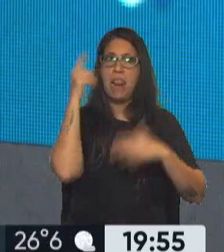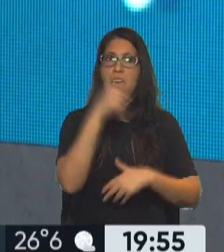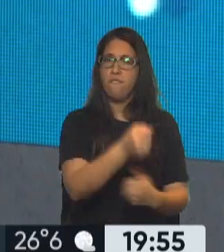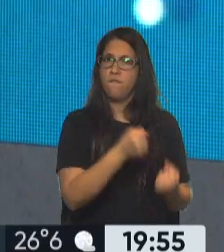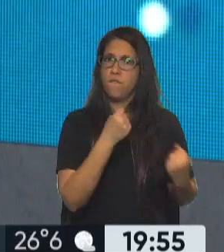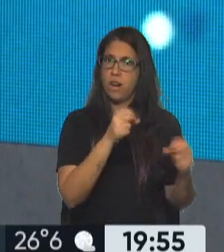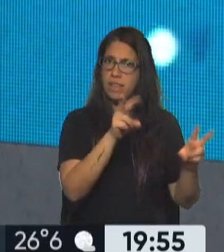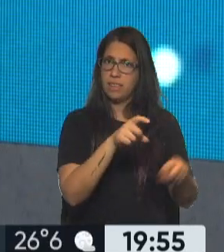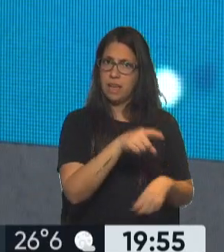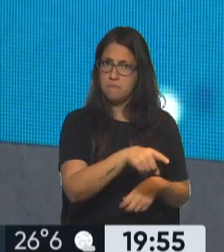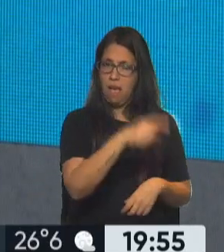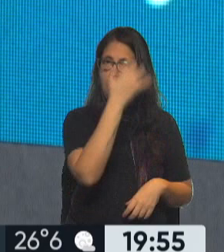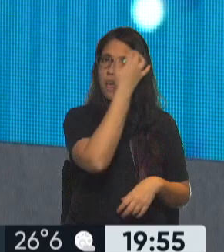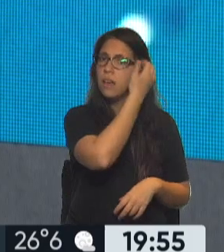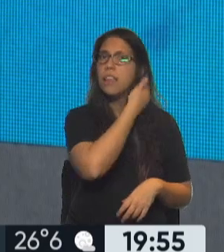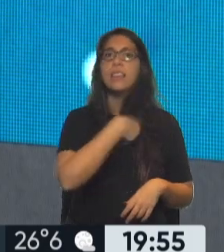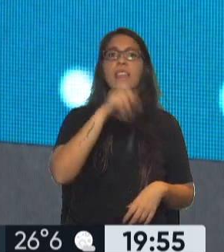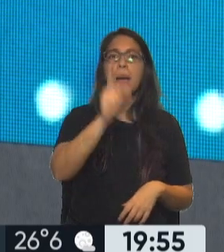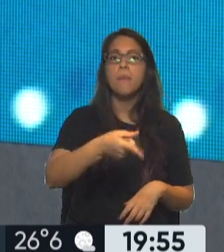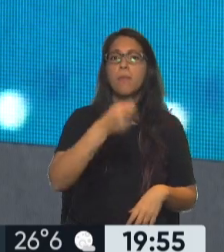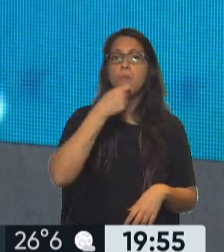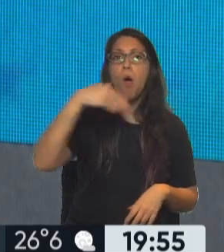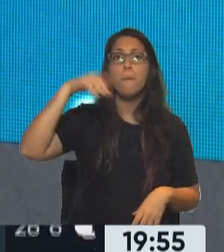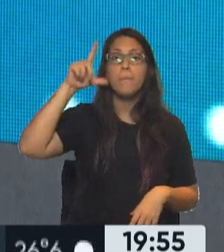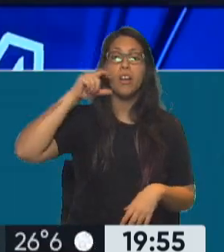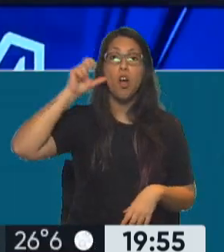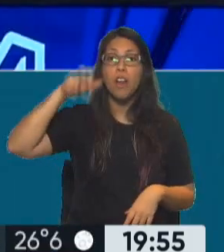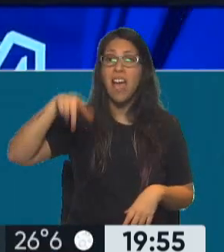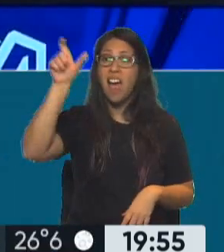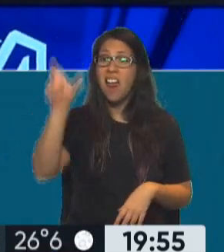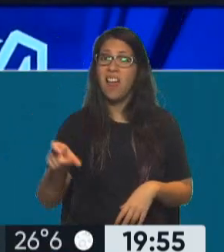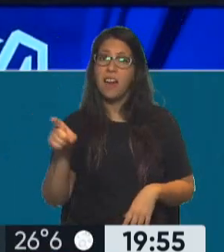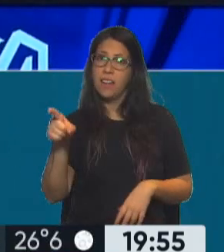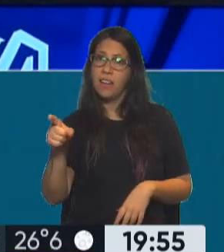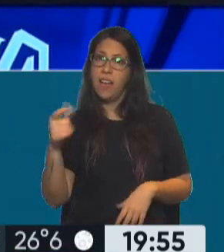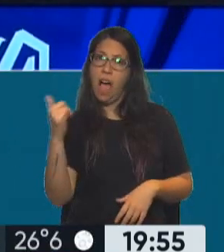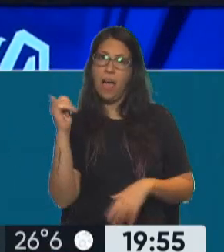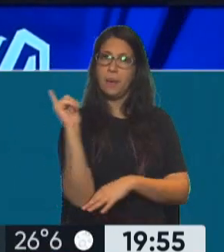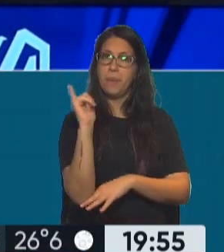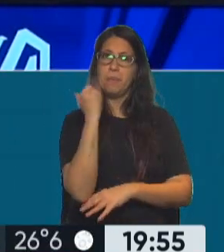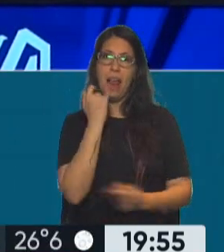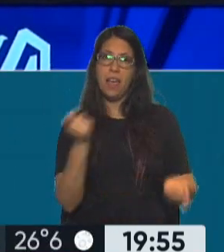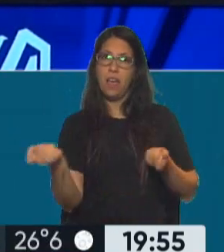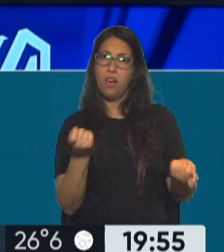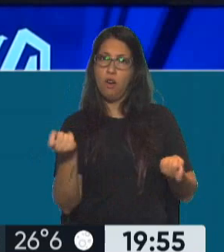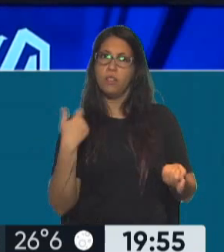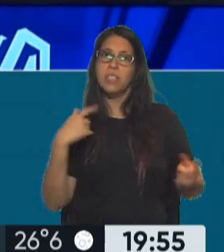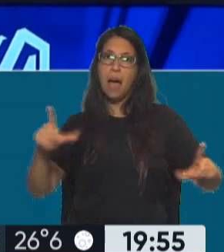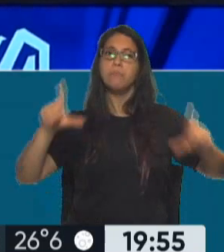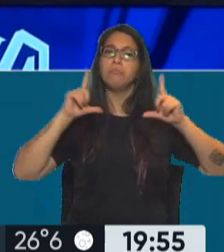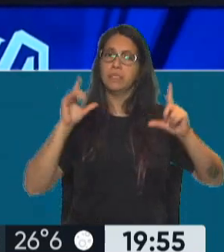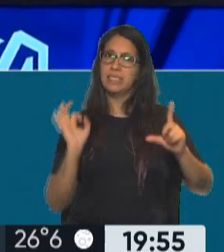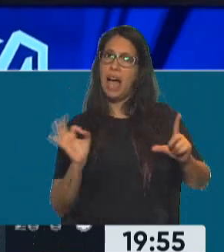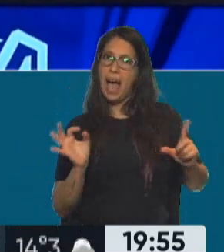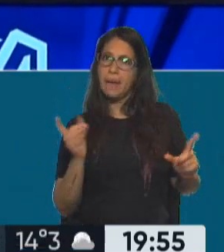y además con un personaje como Carlos Melconian que tiene el sex appeal en la Cámara, que tiene el manejo, que tiene